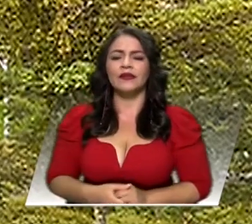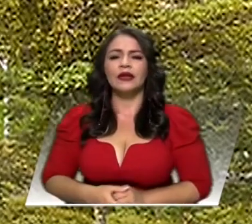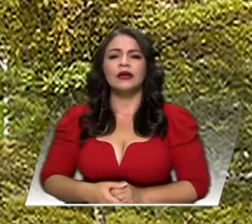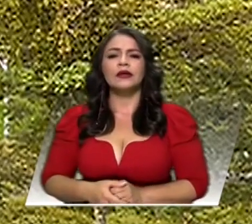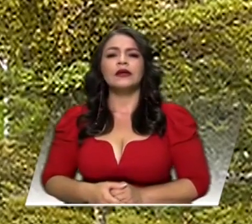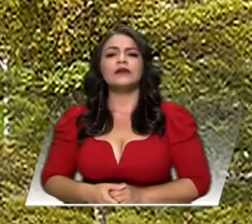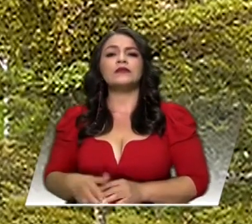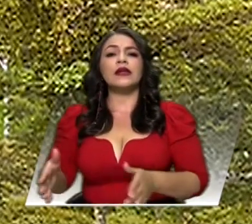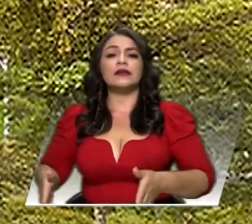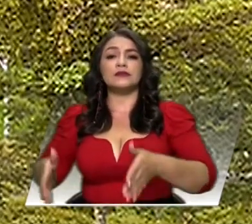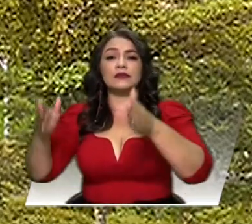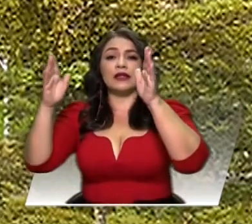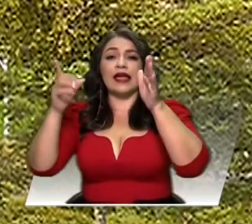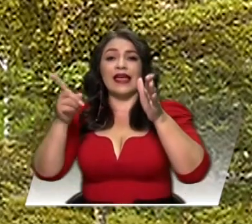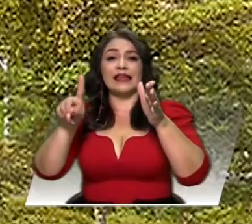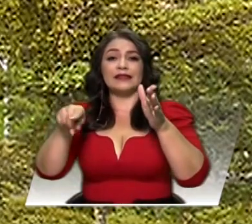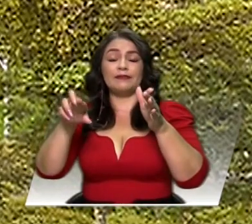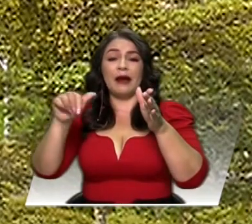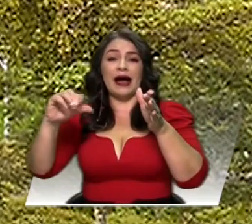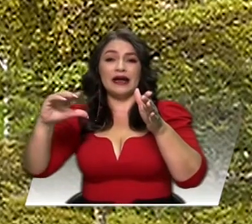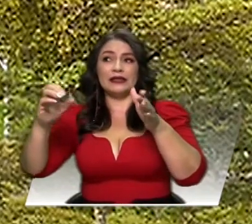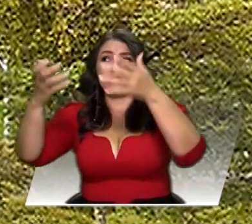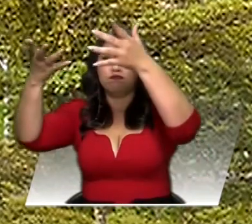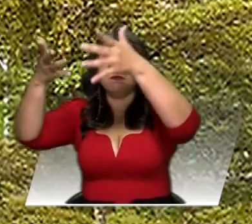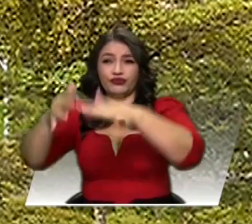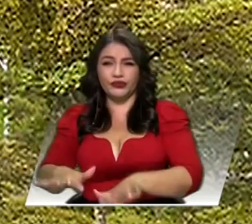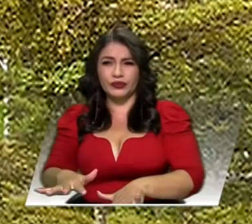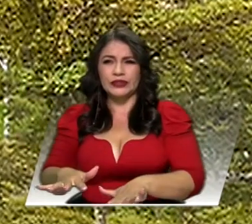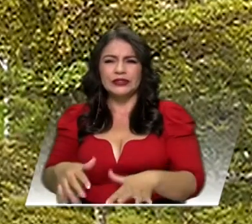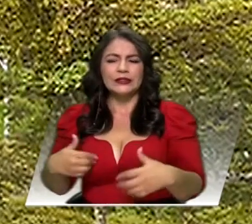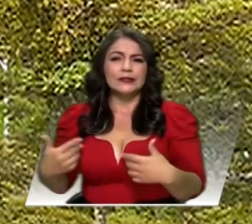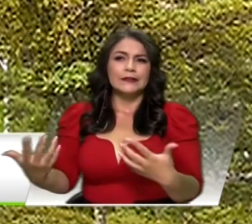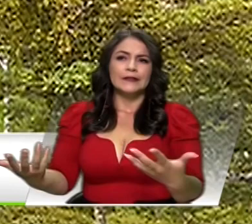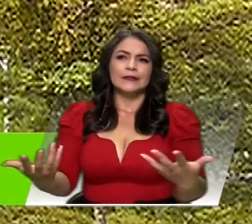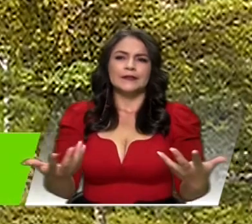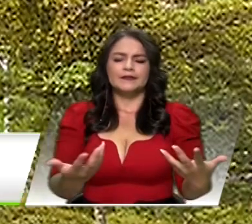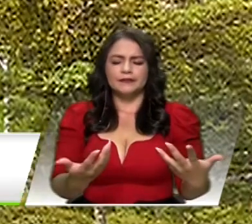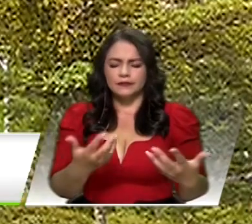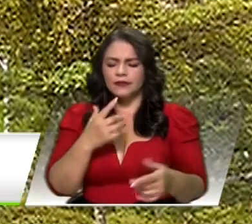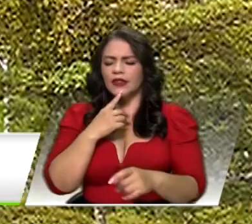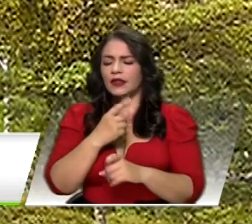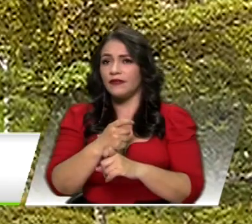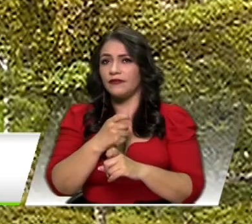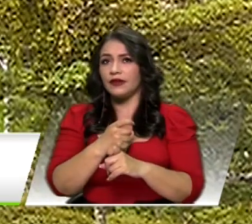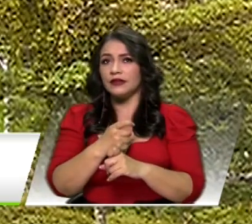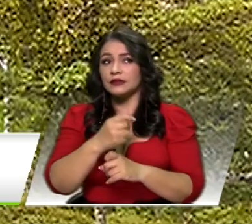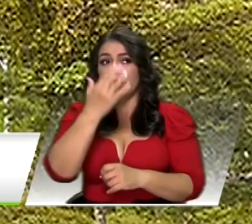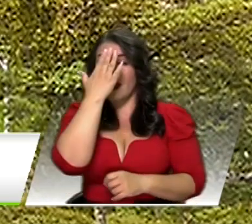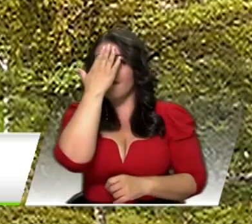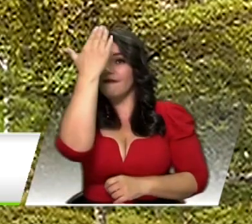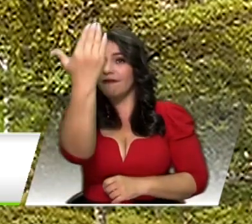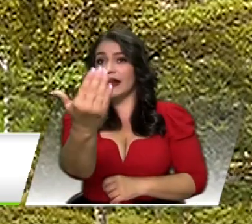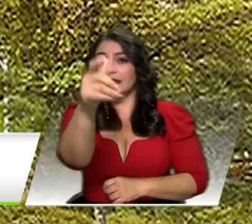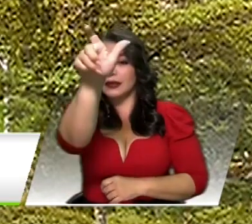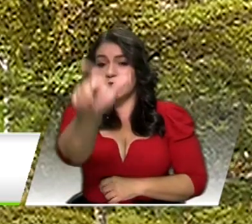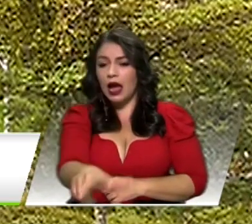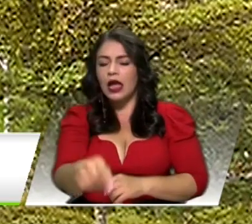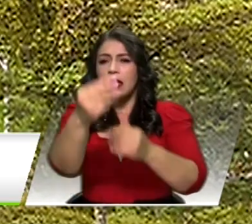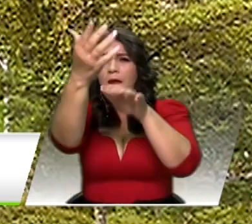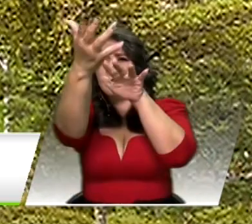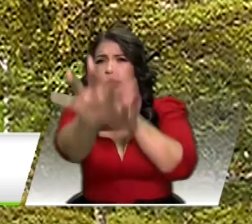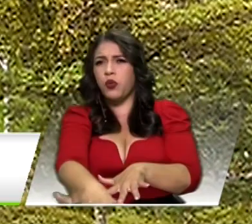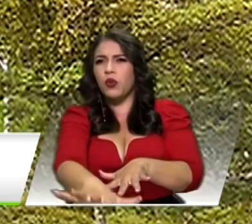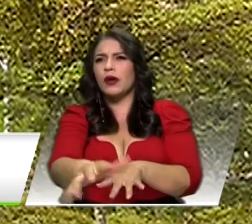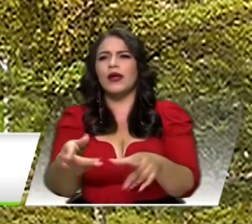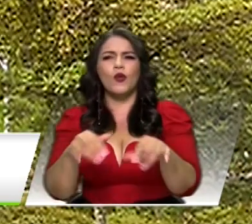6 del edificio Space, anunciando además otra tragedia que se viviría al frente 9 años